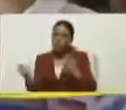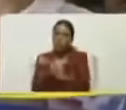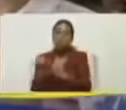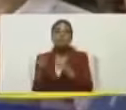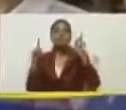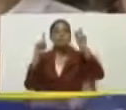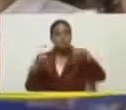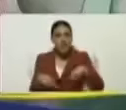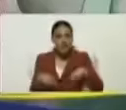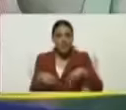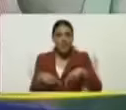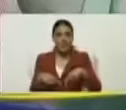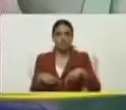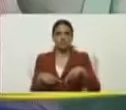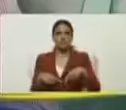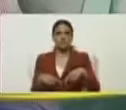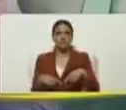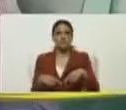Desde el conuco